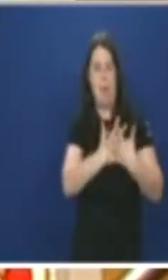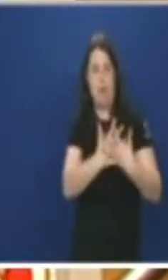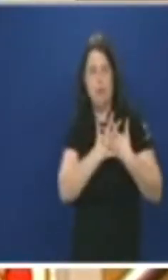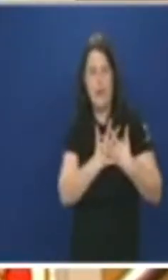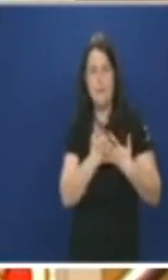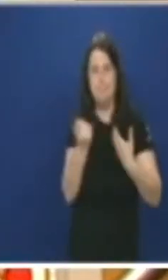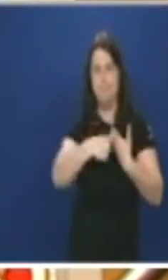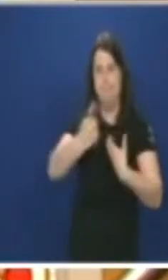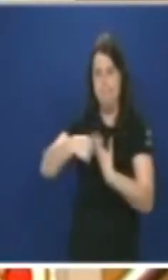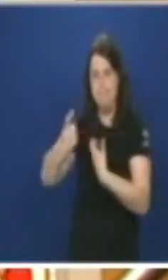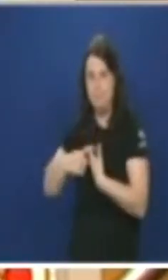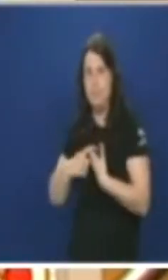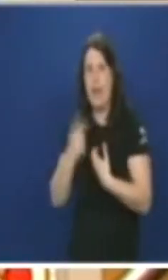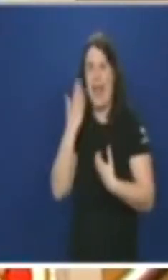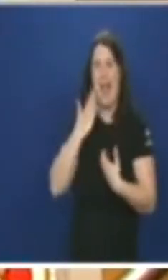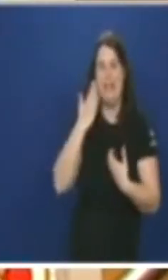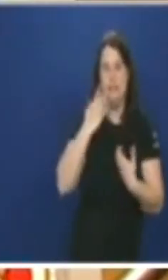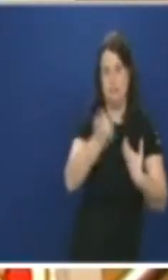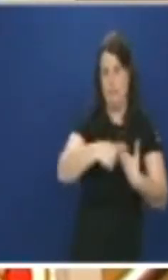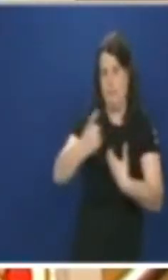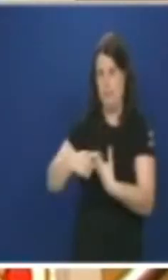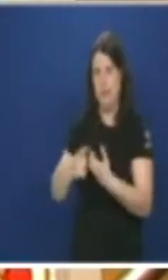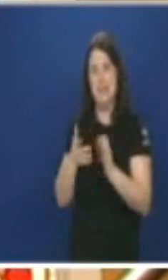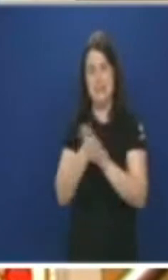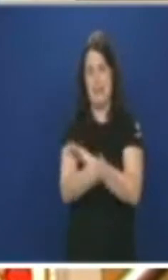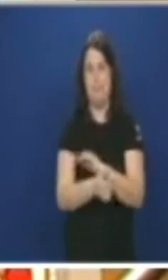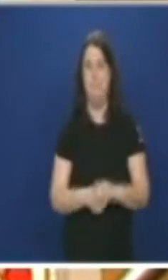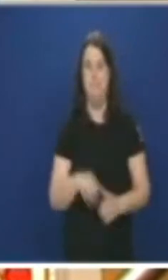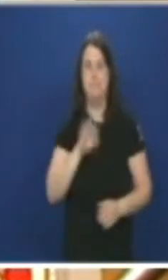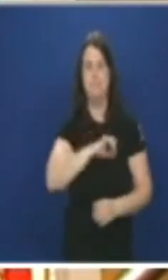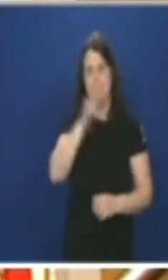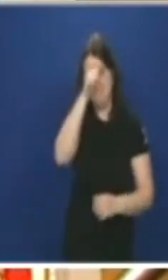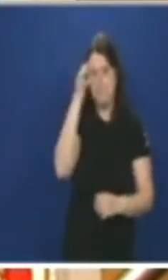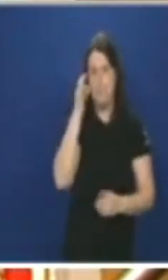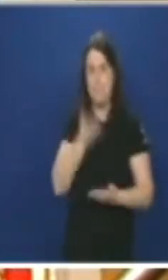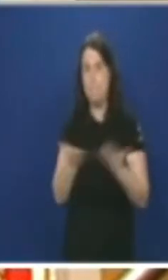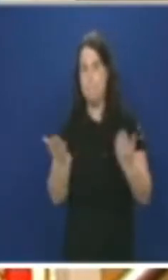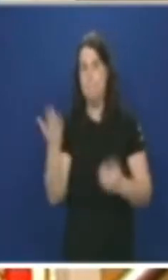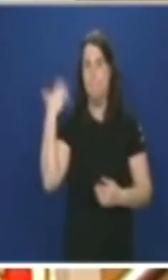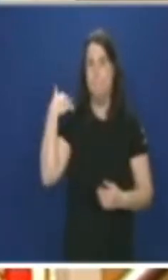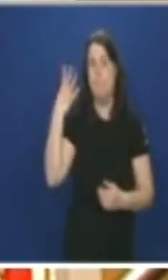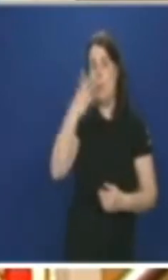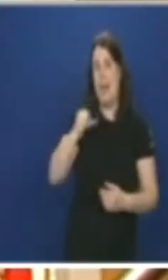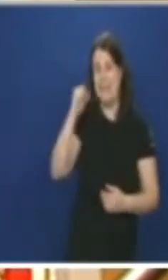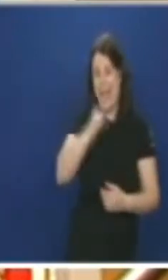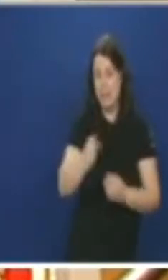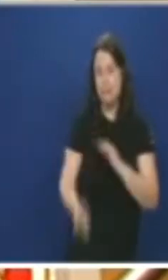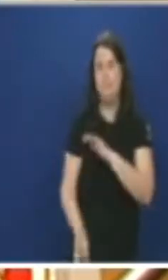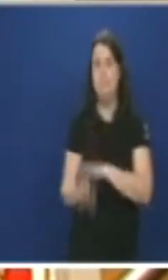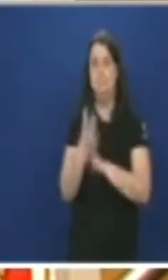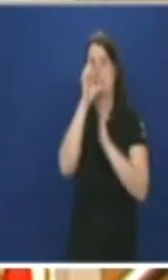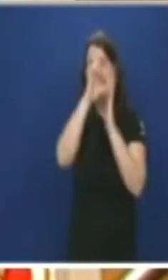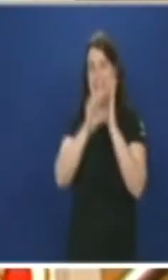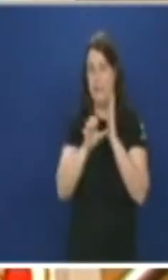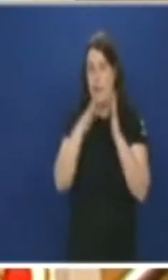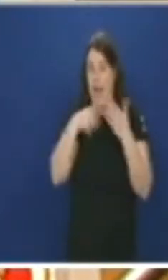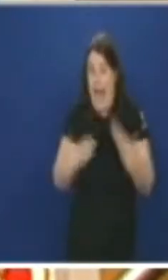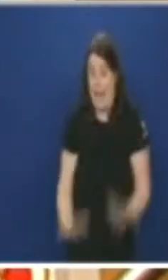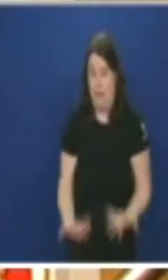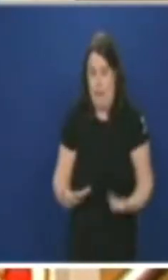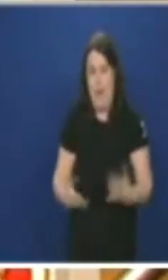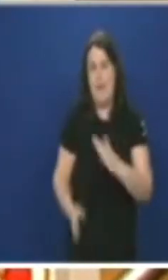suma de afectos. Señoras e señores, hai 40 anos se promulgaba o Estatuto que hoxe